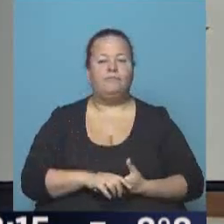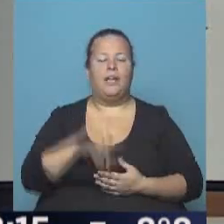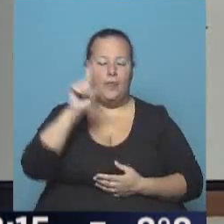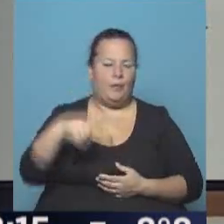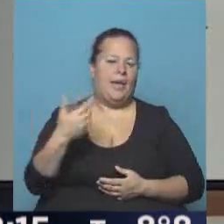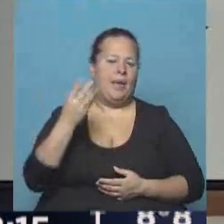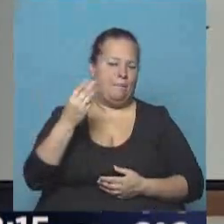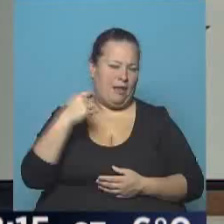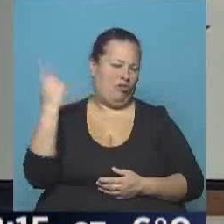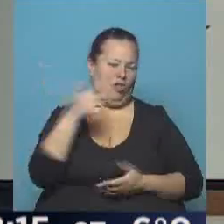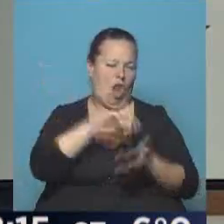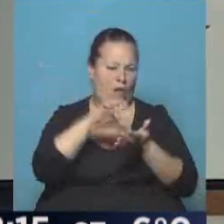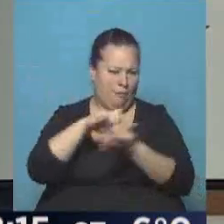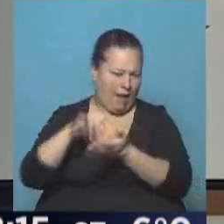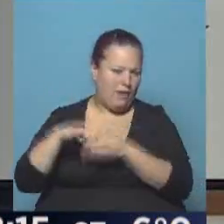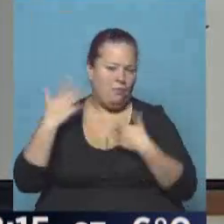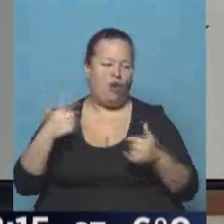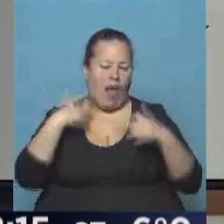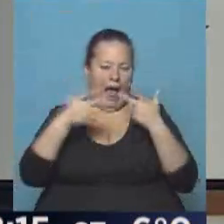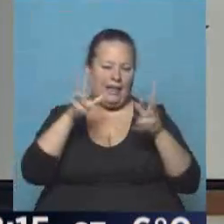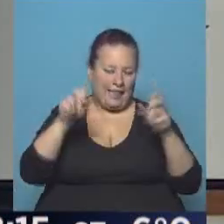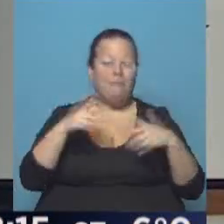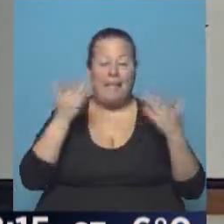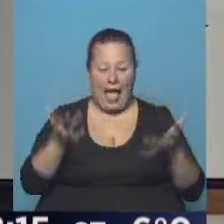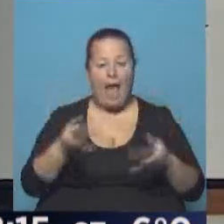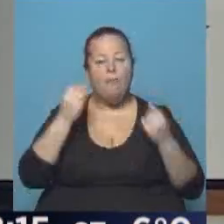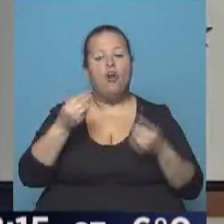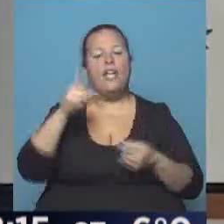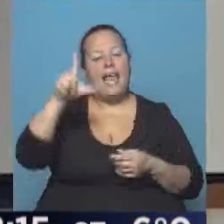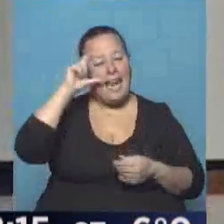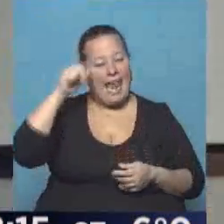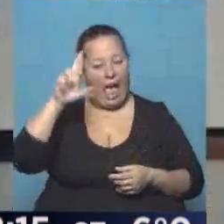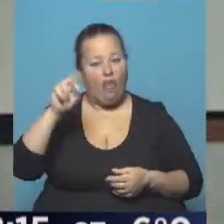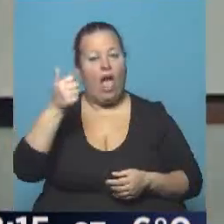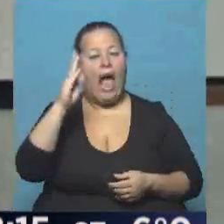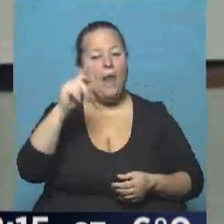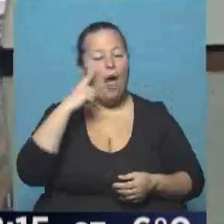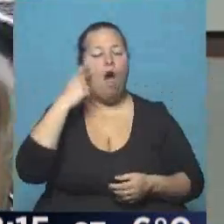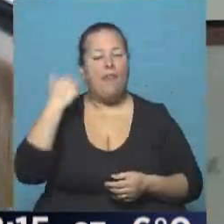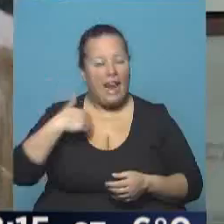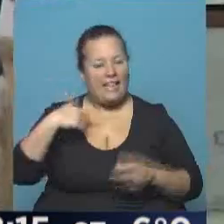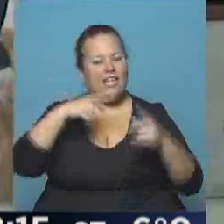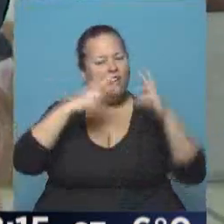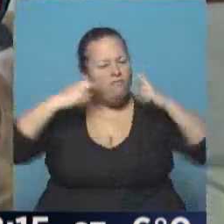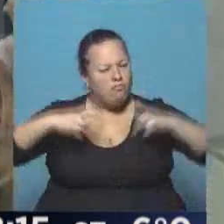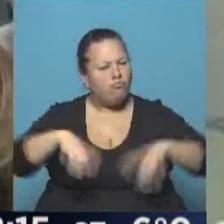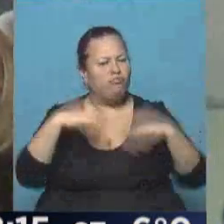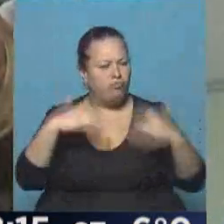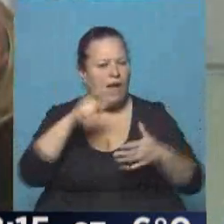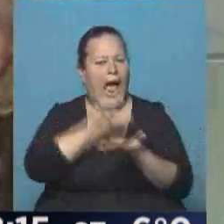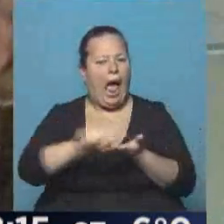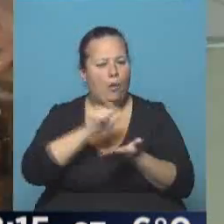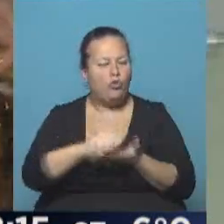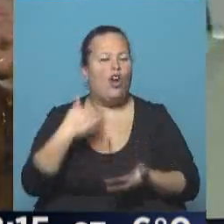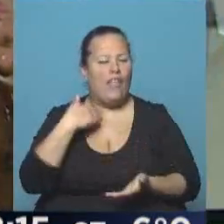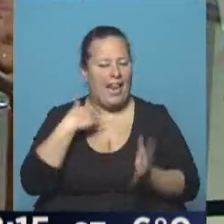terror en muchísimos países, y por eso hoy nos ocupamos de este tema. Así es, porque Leandro Albani está con nosotros, un argentino que ha investigado y mucho y es autor de